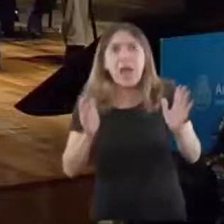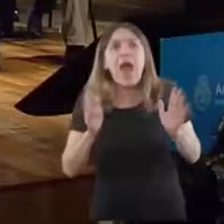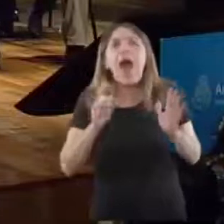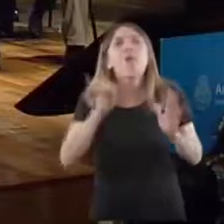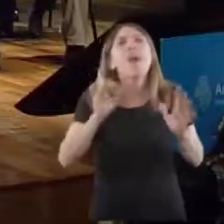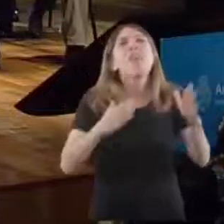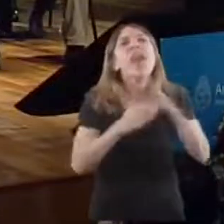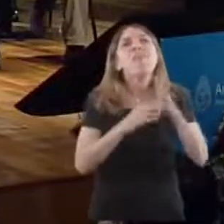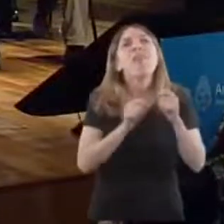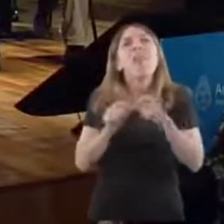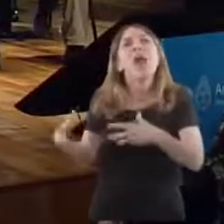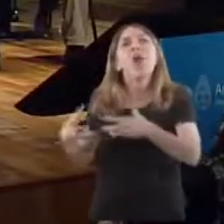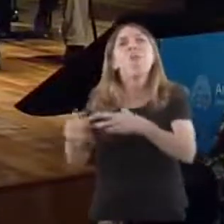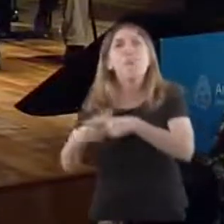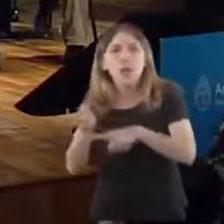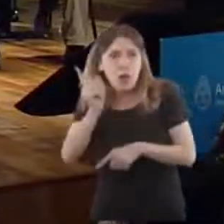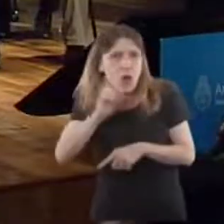ideológica tiene una valoración estructural